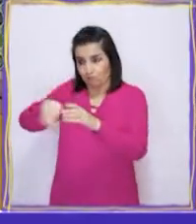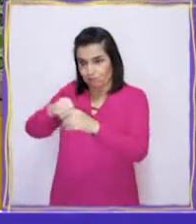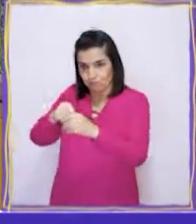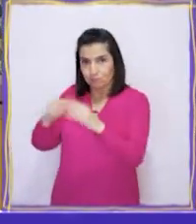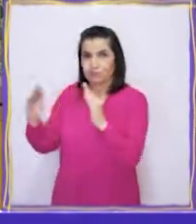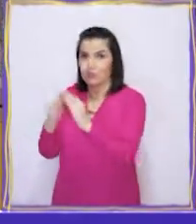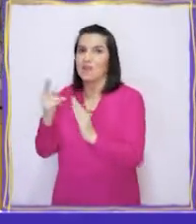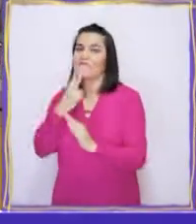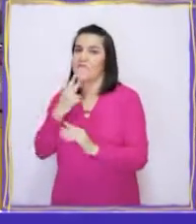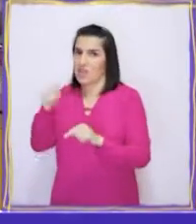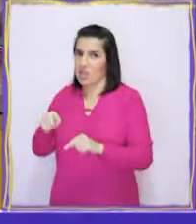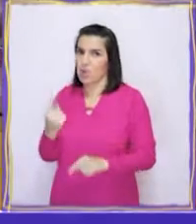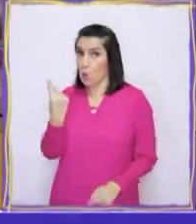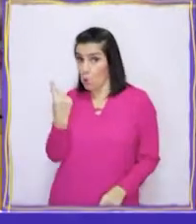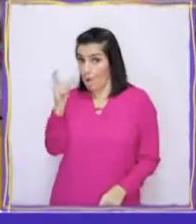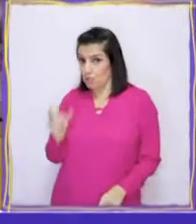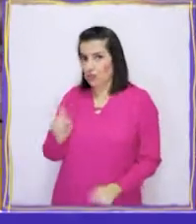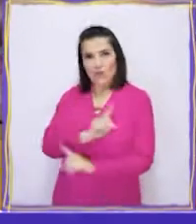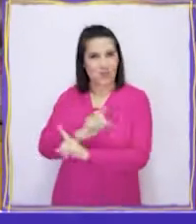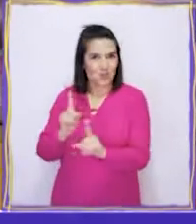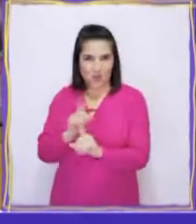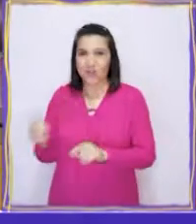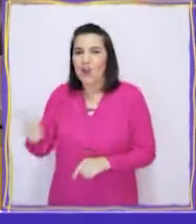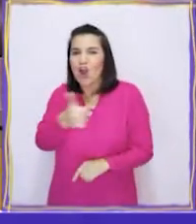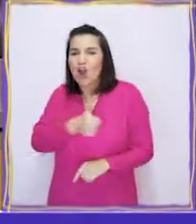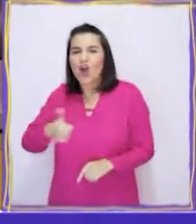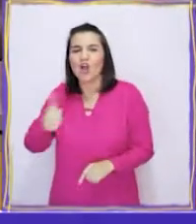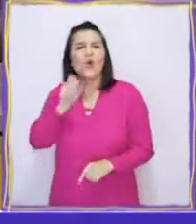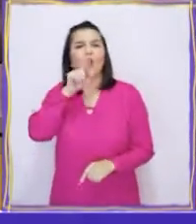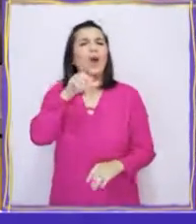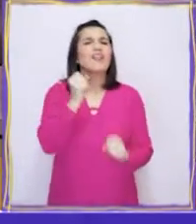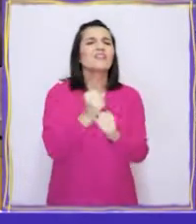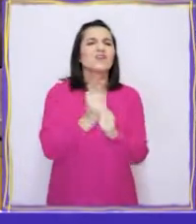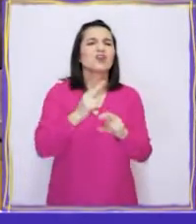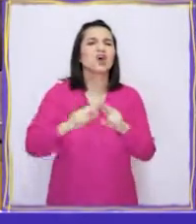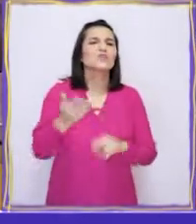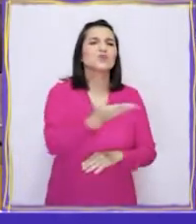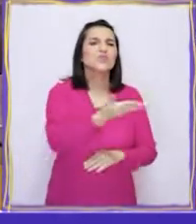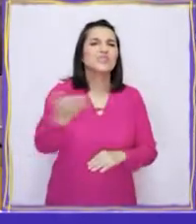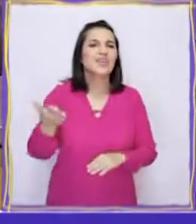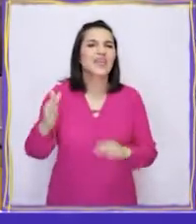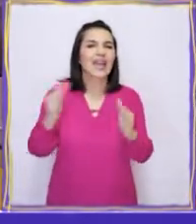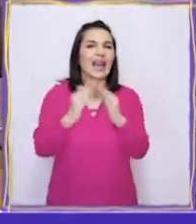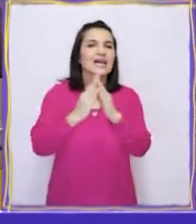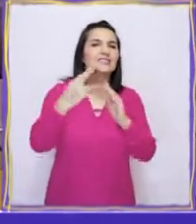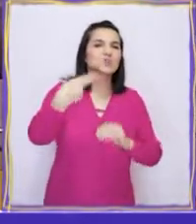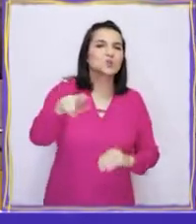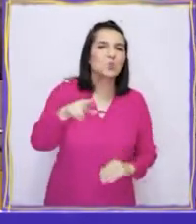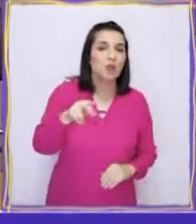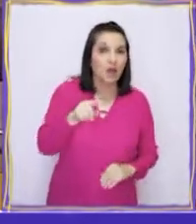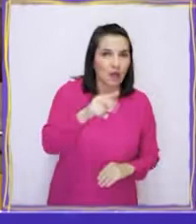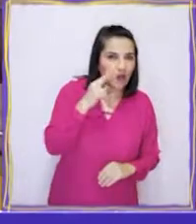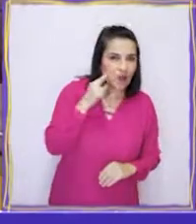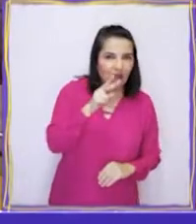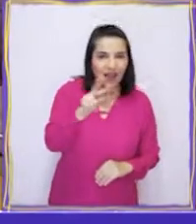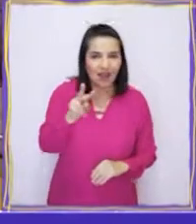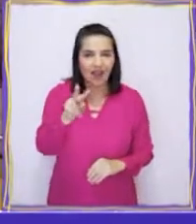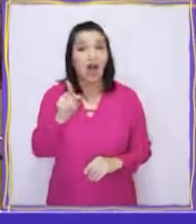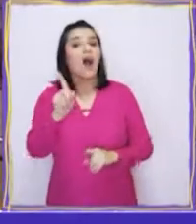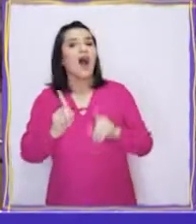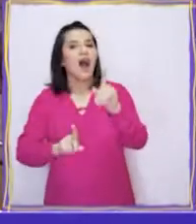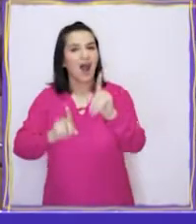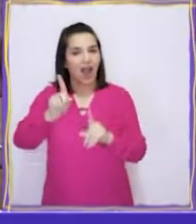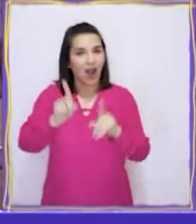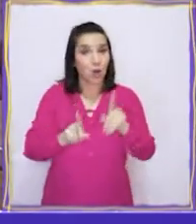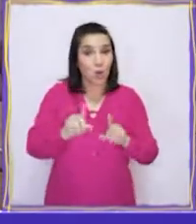no solo de una persona. A ver, ¿qué trabajo cumplen ustedes en sus casas? ¡Qué